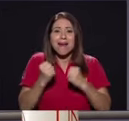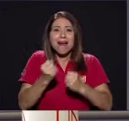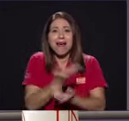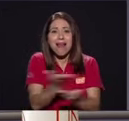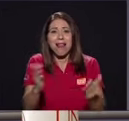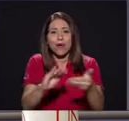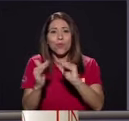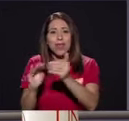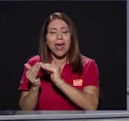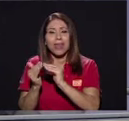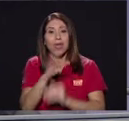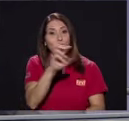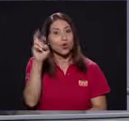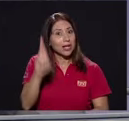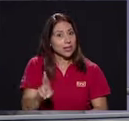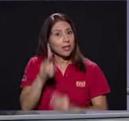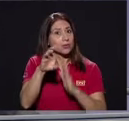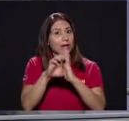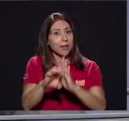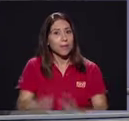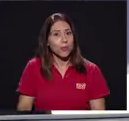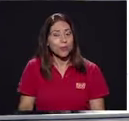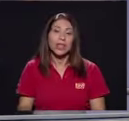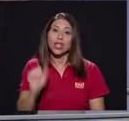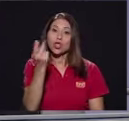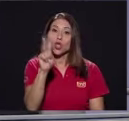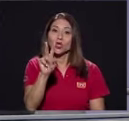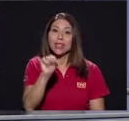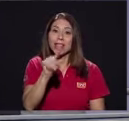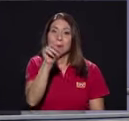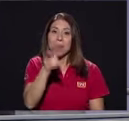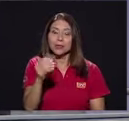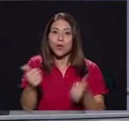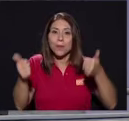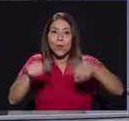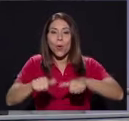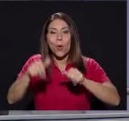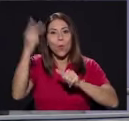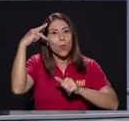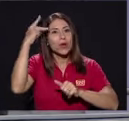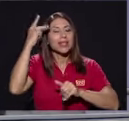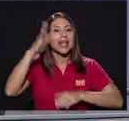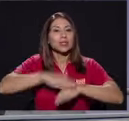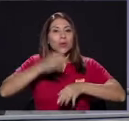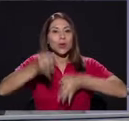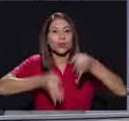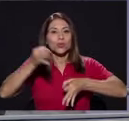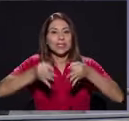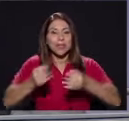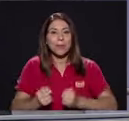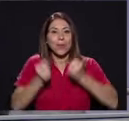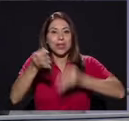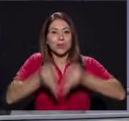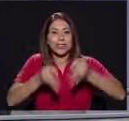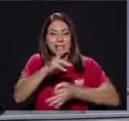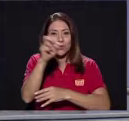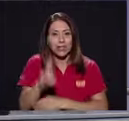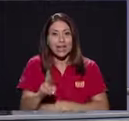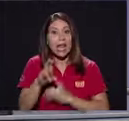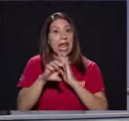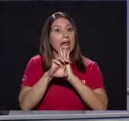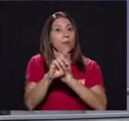Y Costa Rica es un ejemplo virtuoso. El 12 de marzo se aprobó la política sobre justicia abierta del Poder Judicial de Costa Rica,